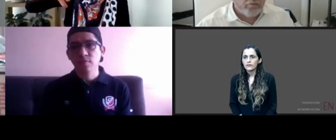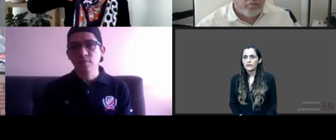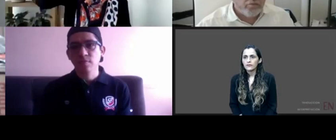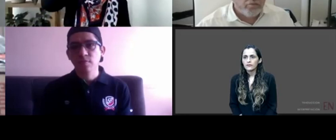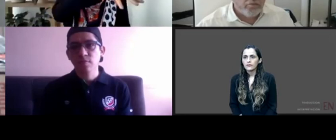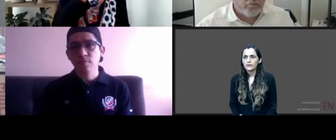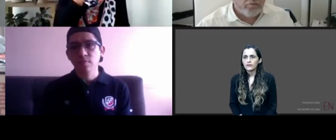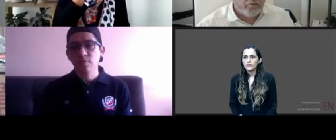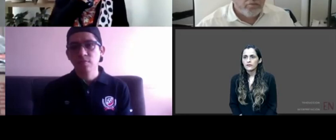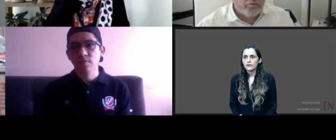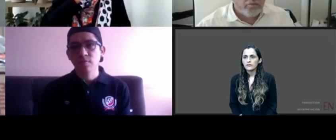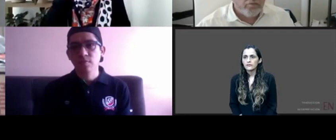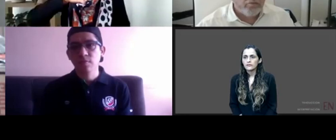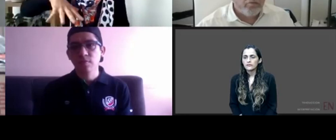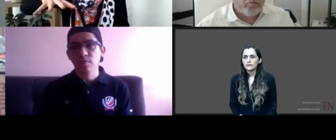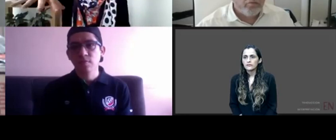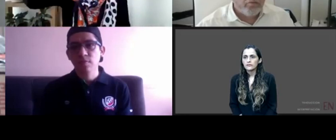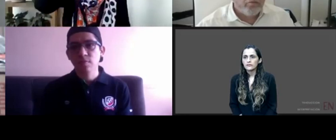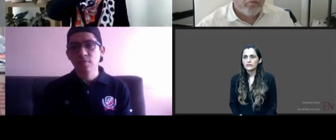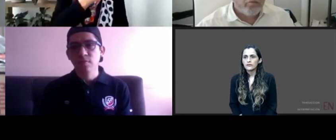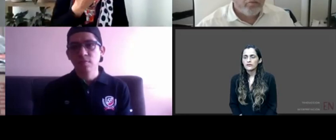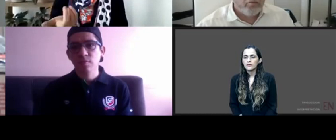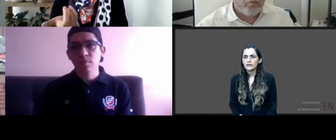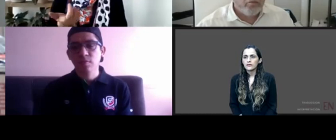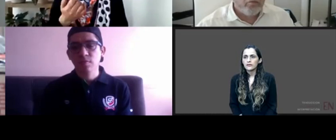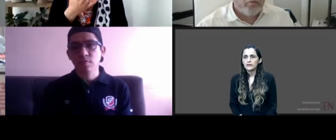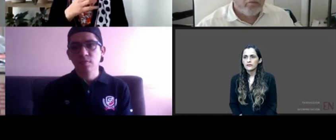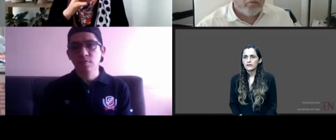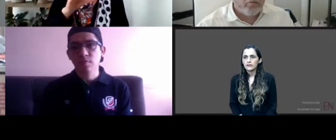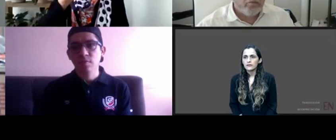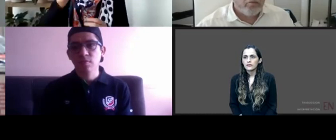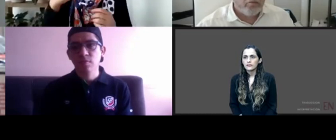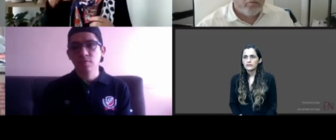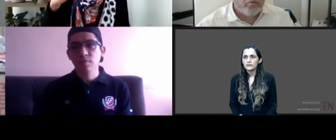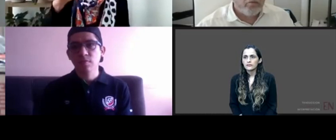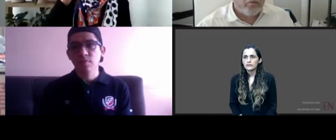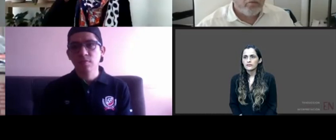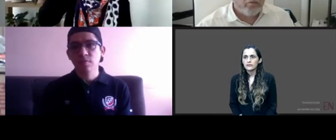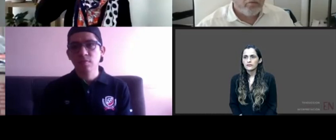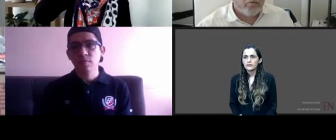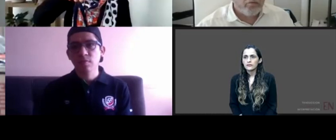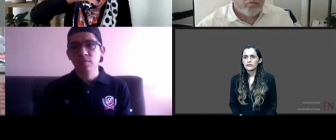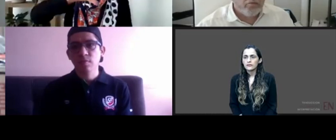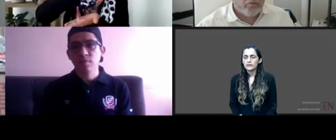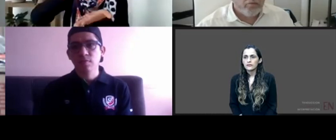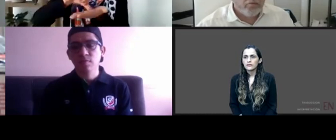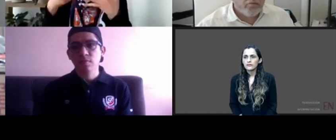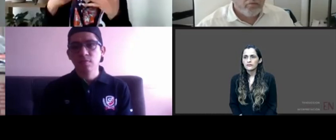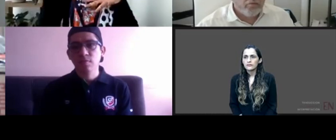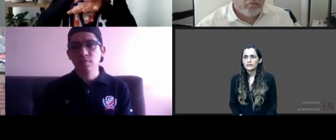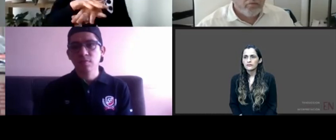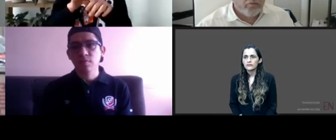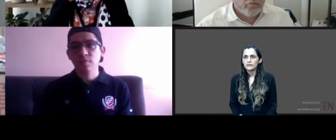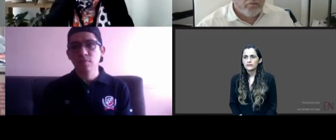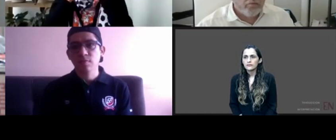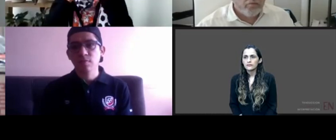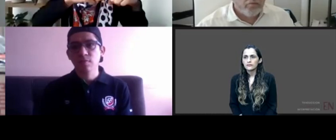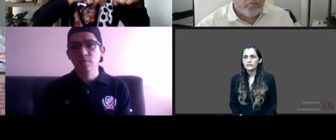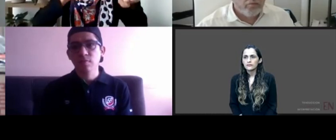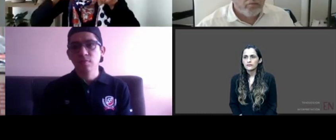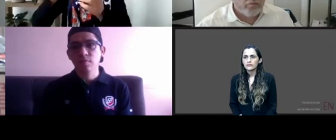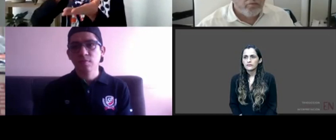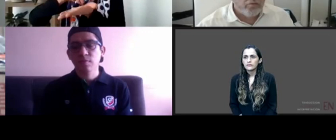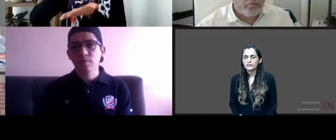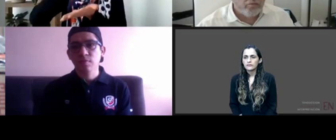enfocándonos a las personas sordas, no podemos dejar de lado el uso de la lengua de señas. Como lengua natural,